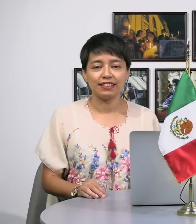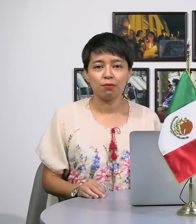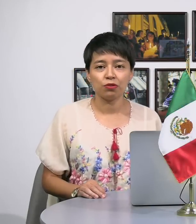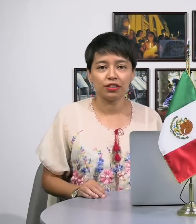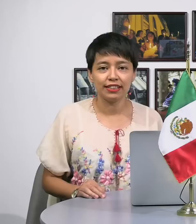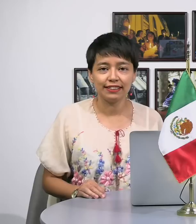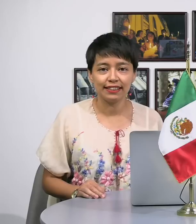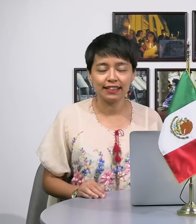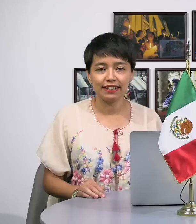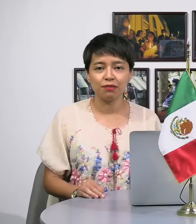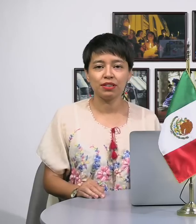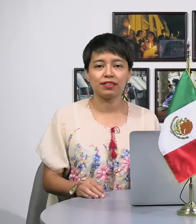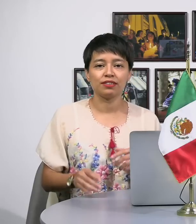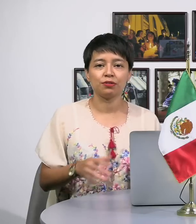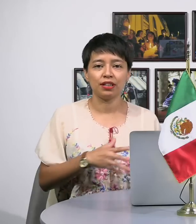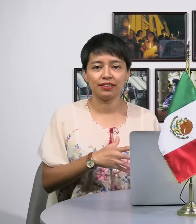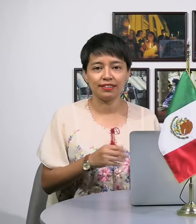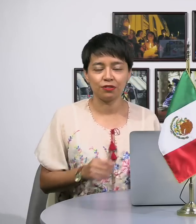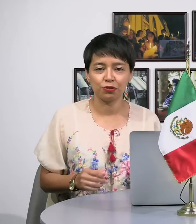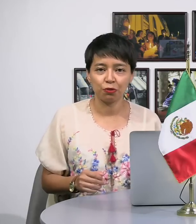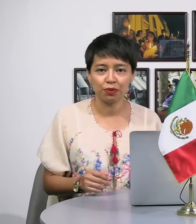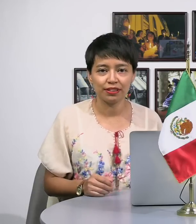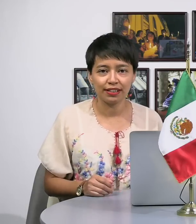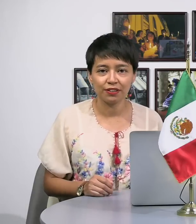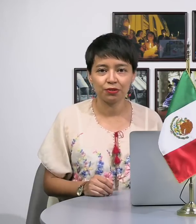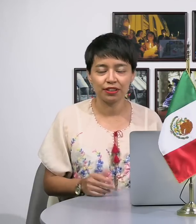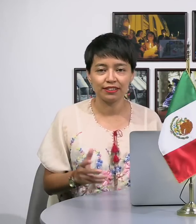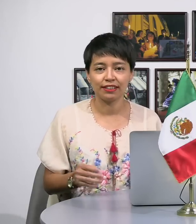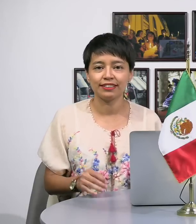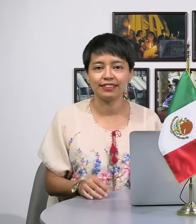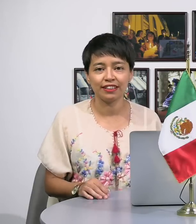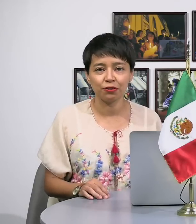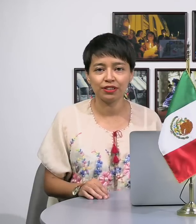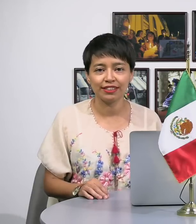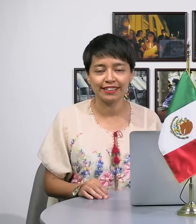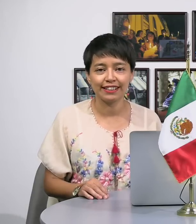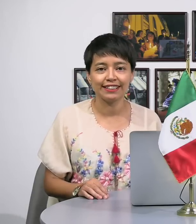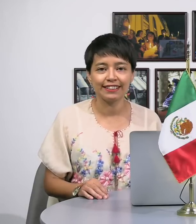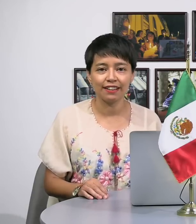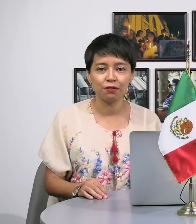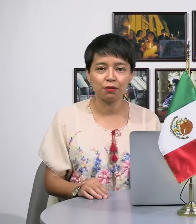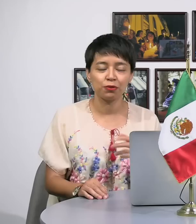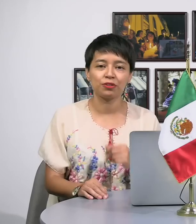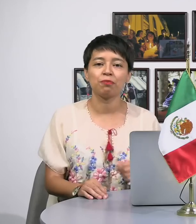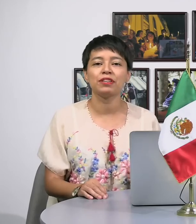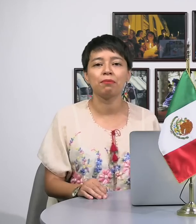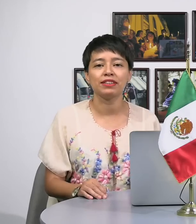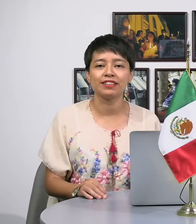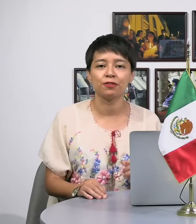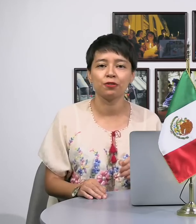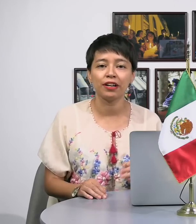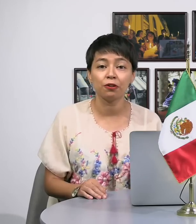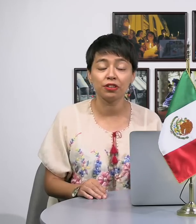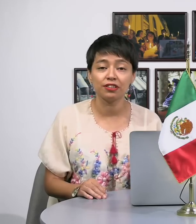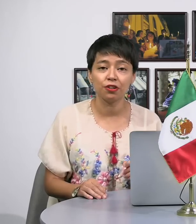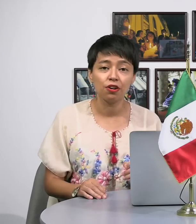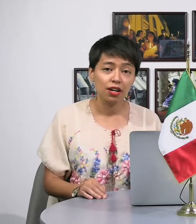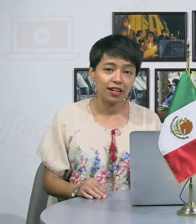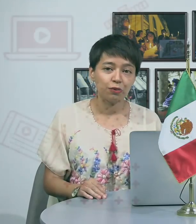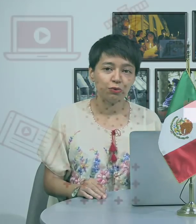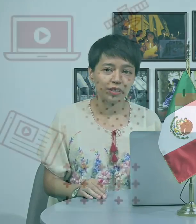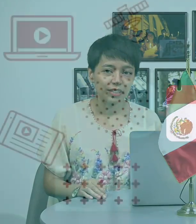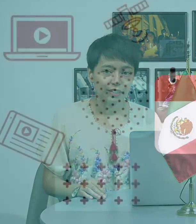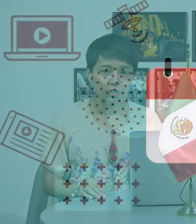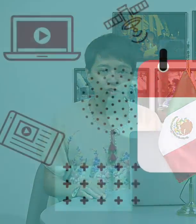Pues ya regresamos, Ilse, y mientras nos hacen en los comentarios qué están cenando de este recalentado, vámonos rápidamente con lo que